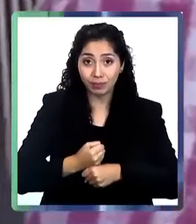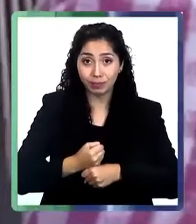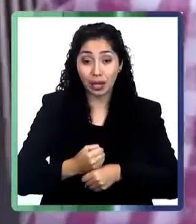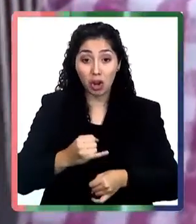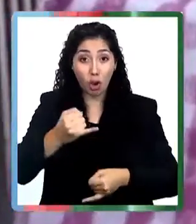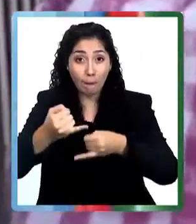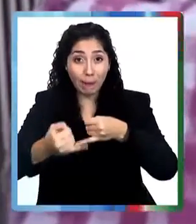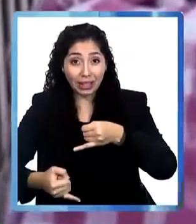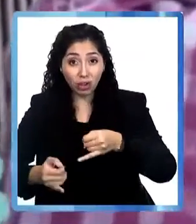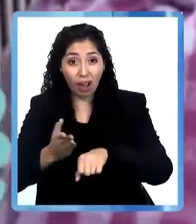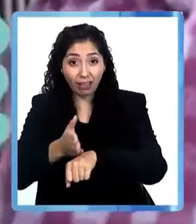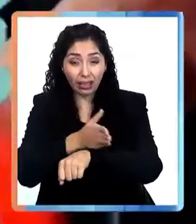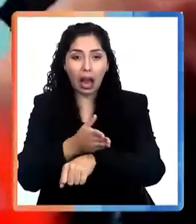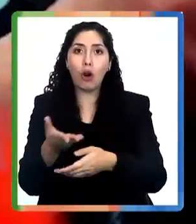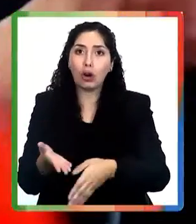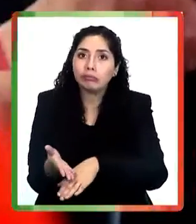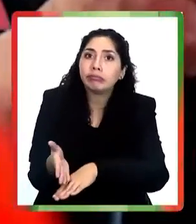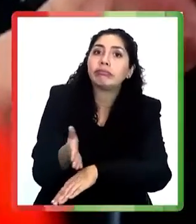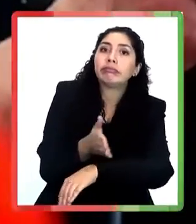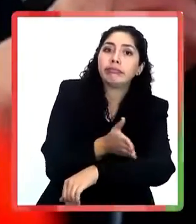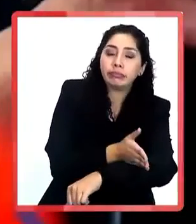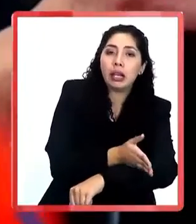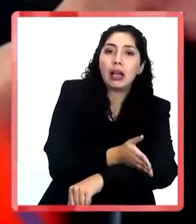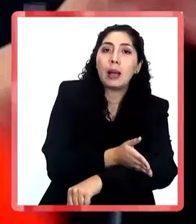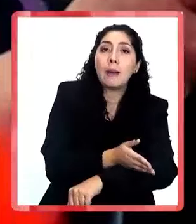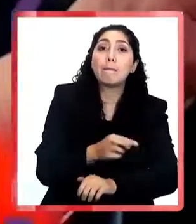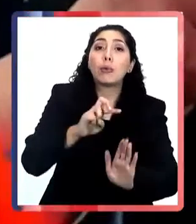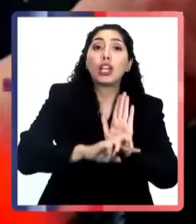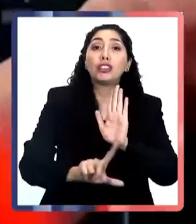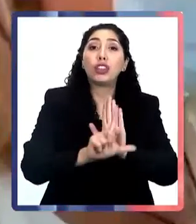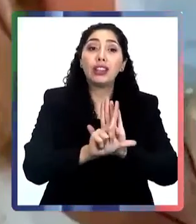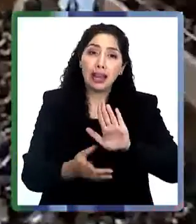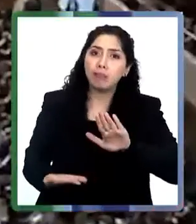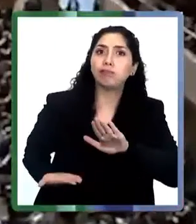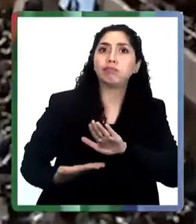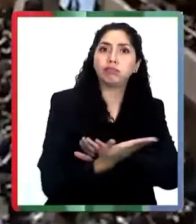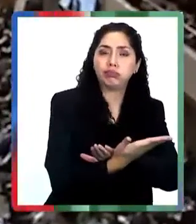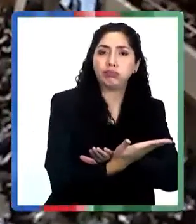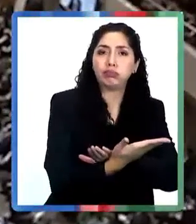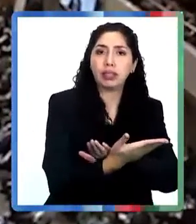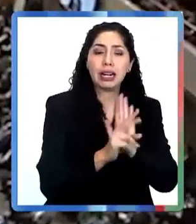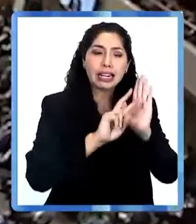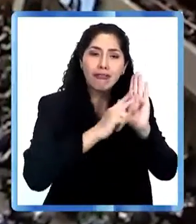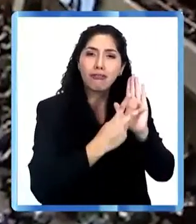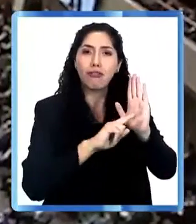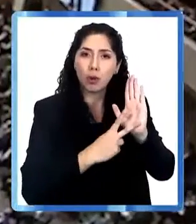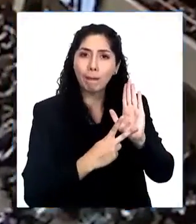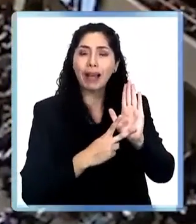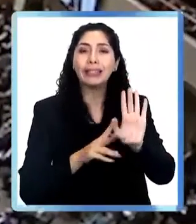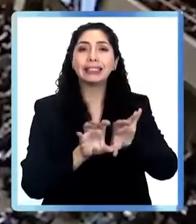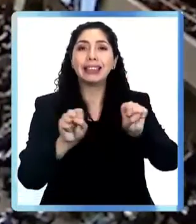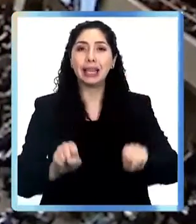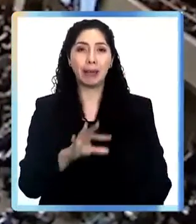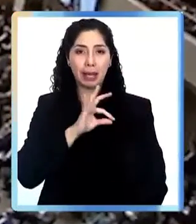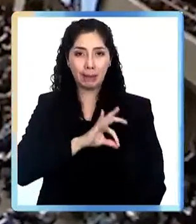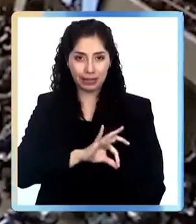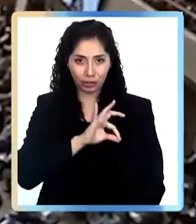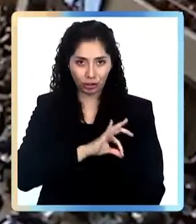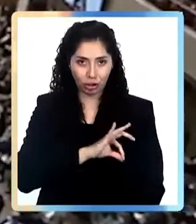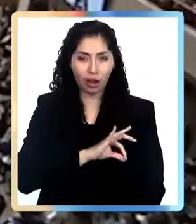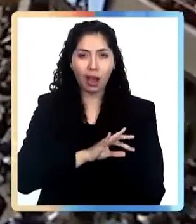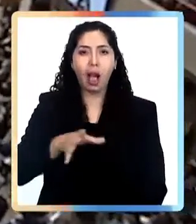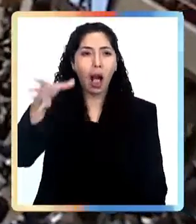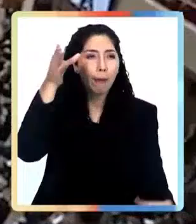al comienzo del gobierno enviaremos un proyecto de ley que reforme estructuralmente el sistema previsional aprendiendo por